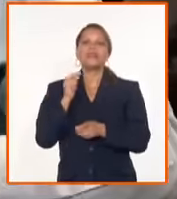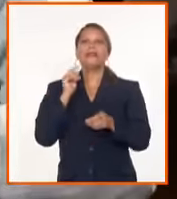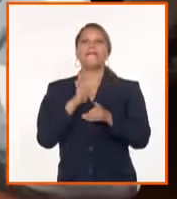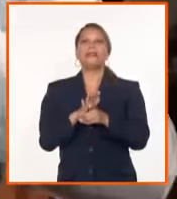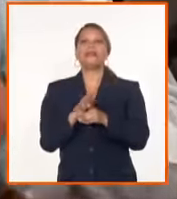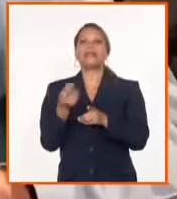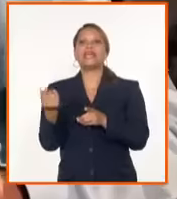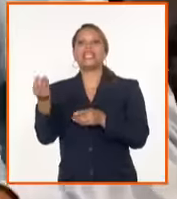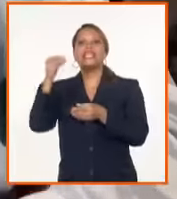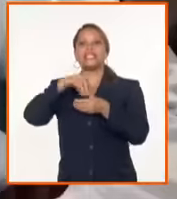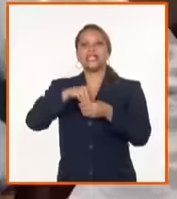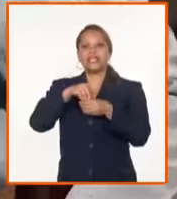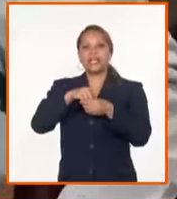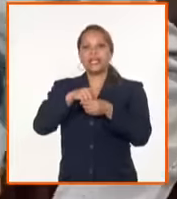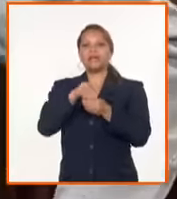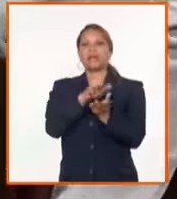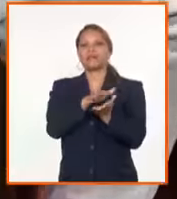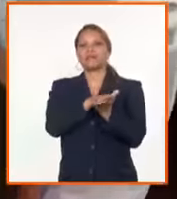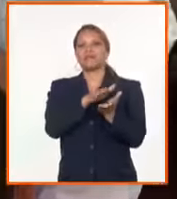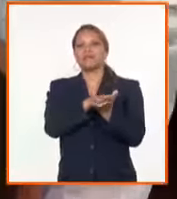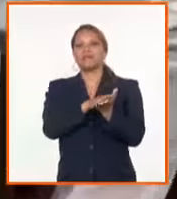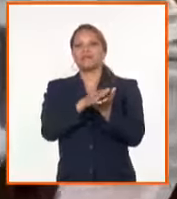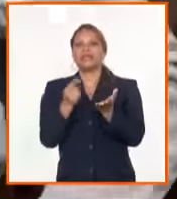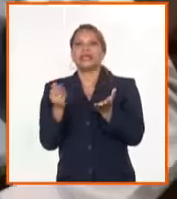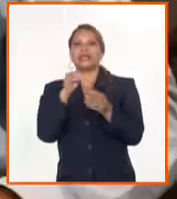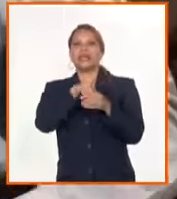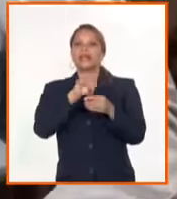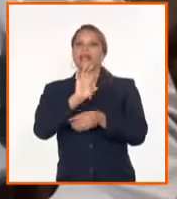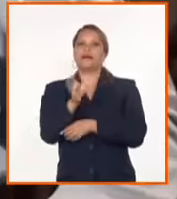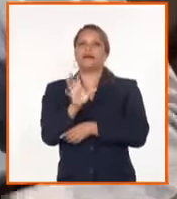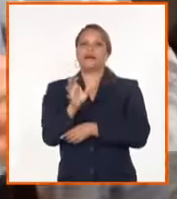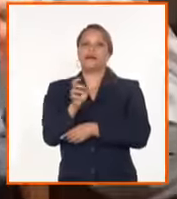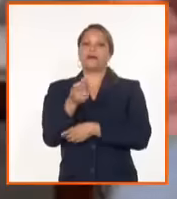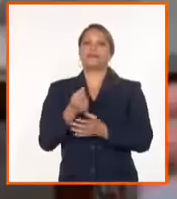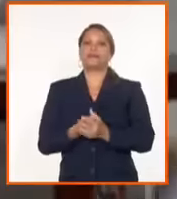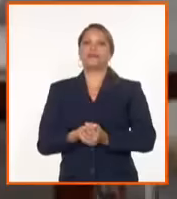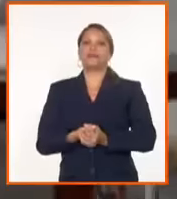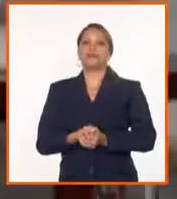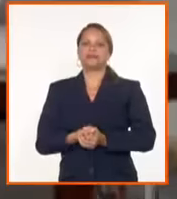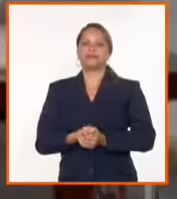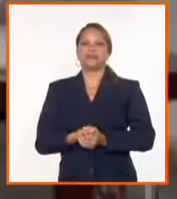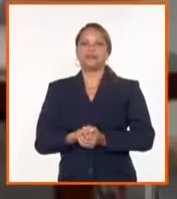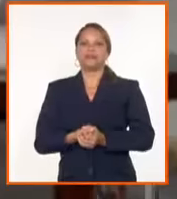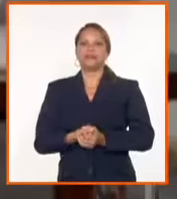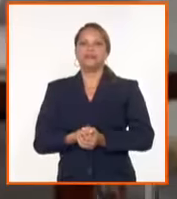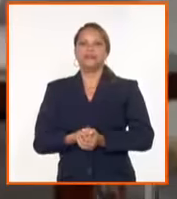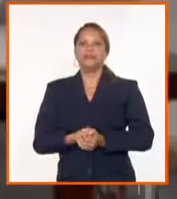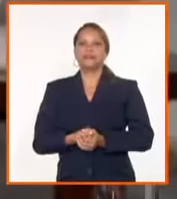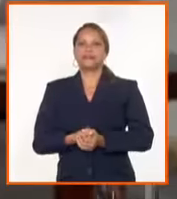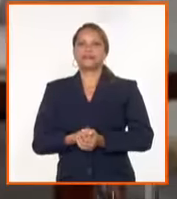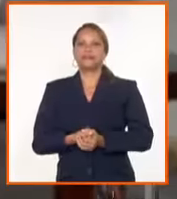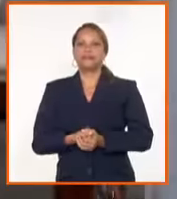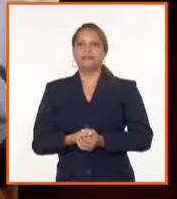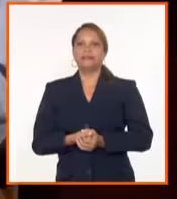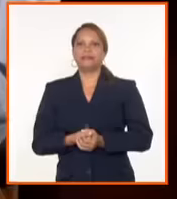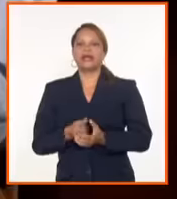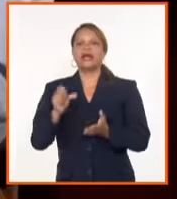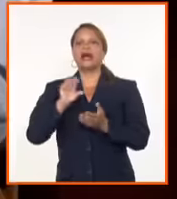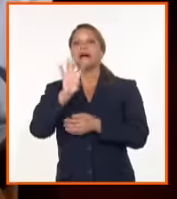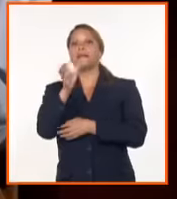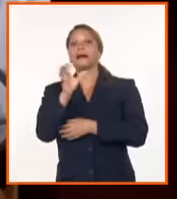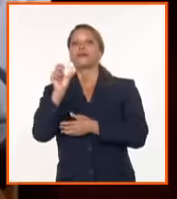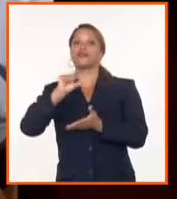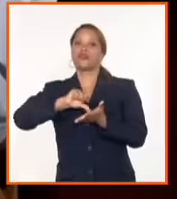más dinero y más depósitos de efectivo y que salieran de circulación al Banco Central. De todas